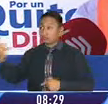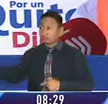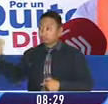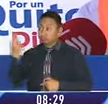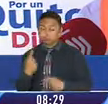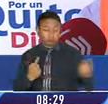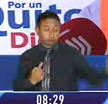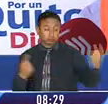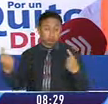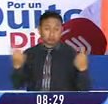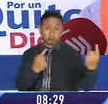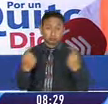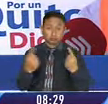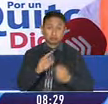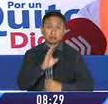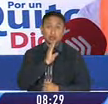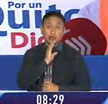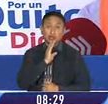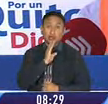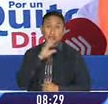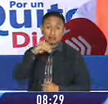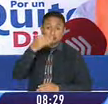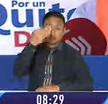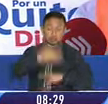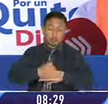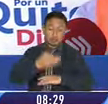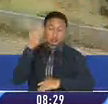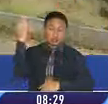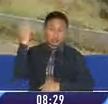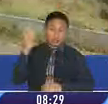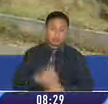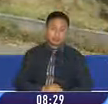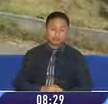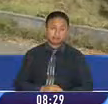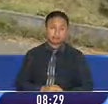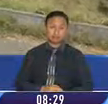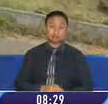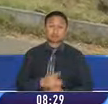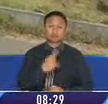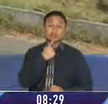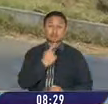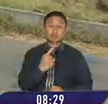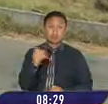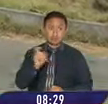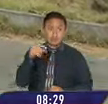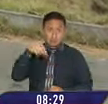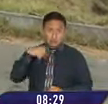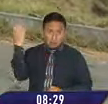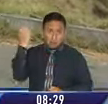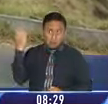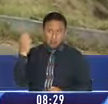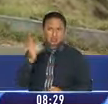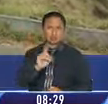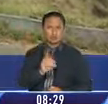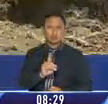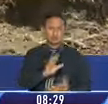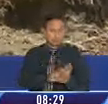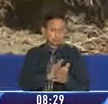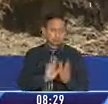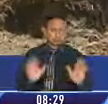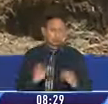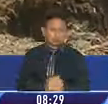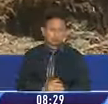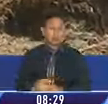provincias, aledañas, de Cotopaxi y de Tungurahua. Aseguró que no es necesario una declaratoria de emergencia.